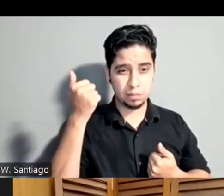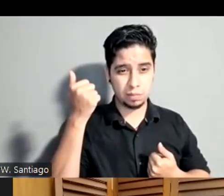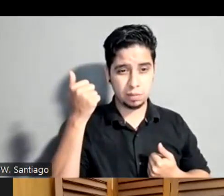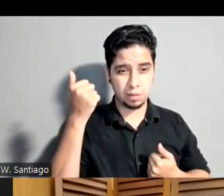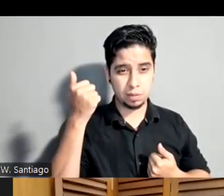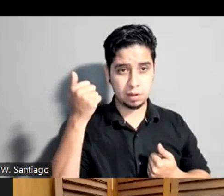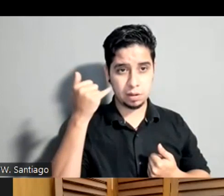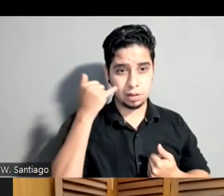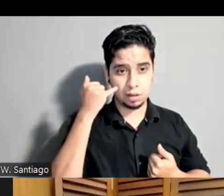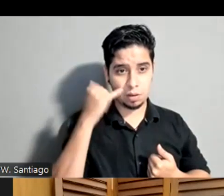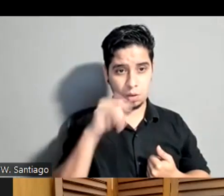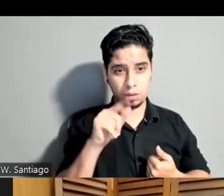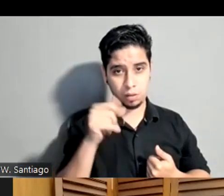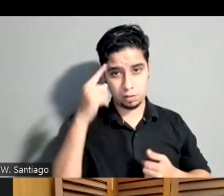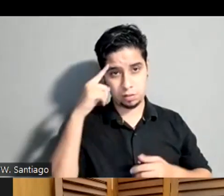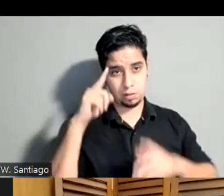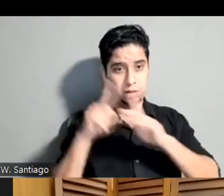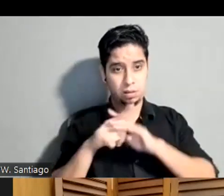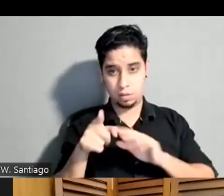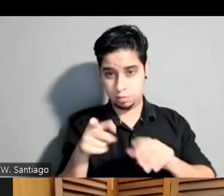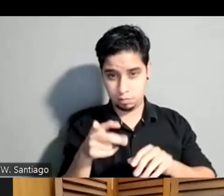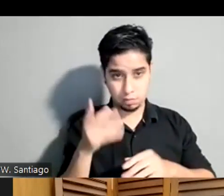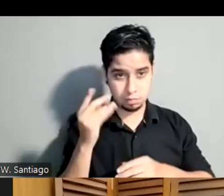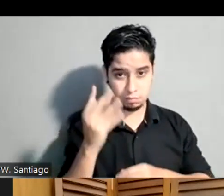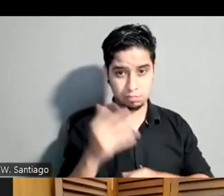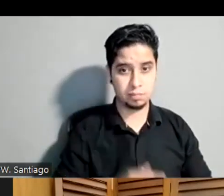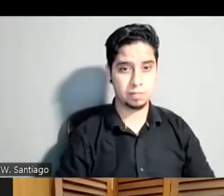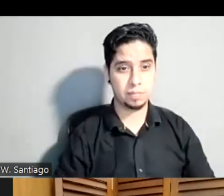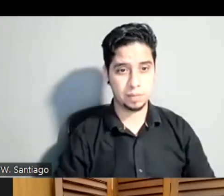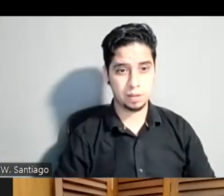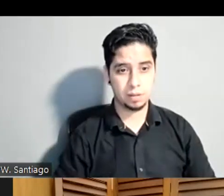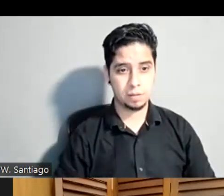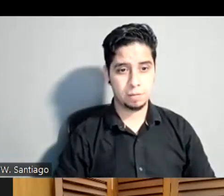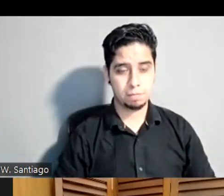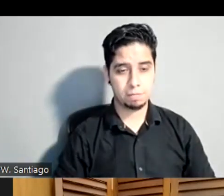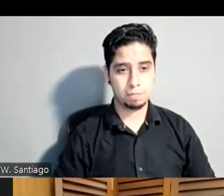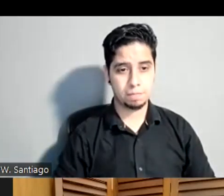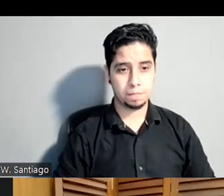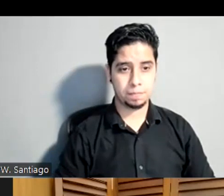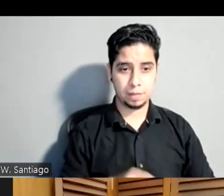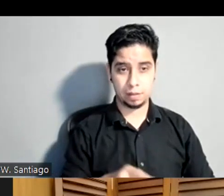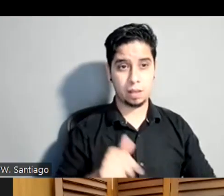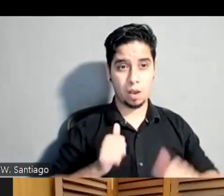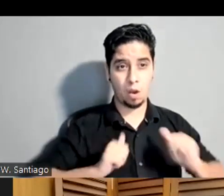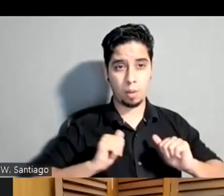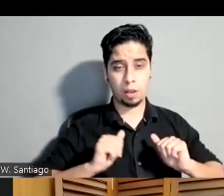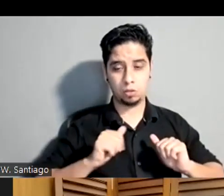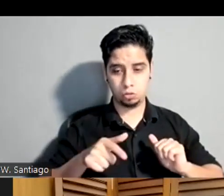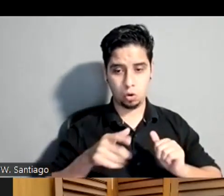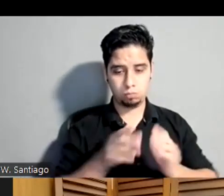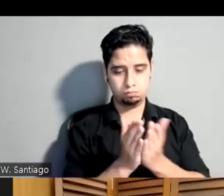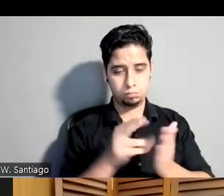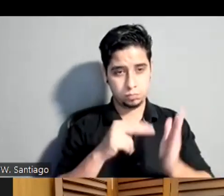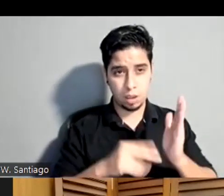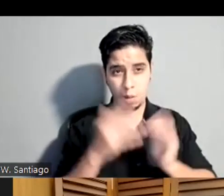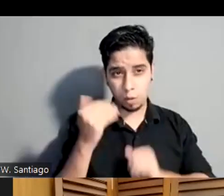Si José lo se acuerda, pues adelante, alguno de ustedes. El hombre que se convirtió en perro. Y esa pieza la conocí por Jaime Figueroa